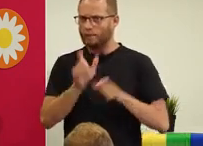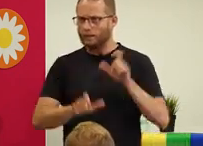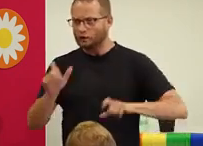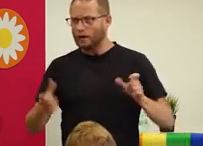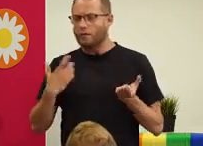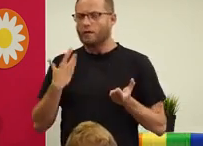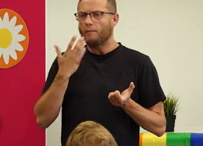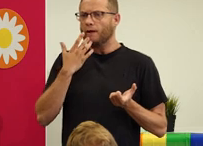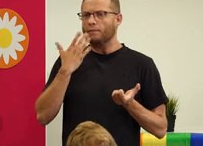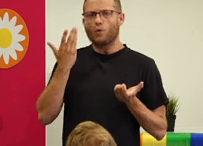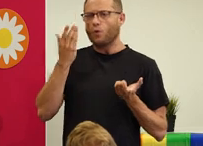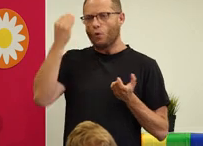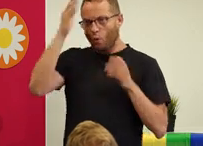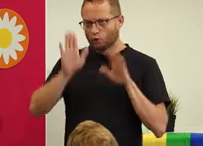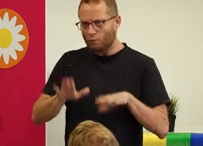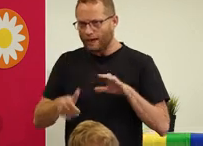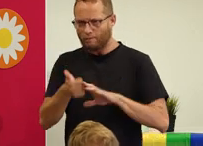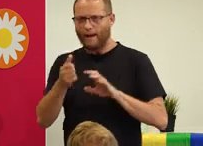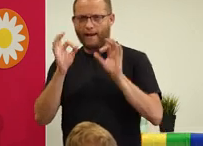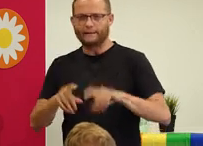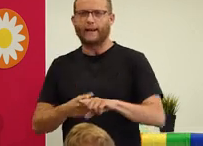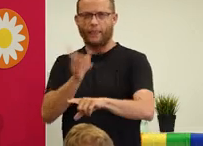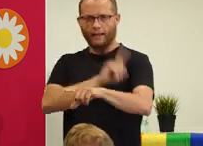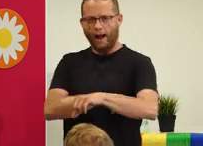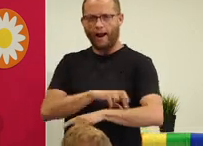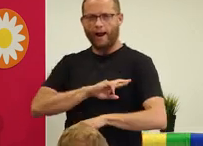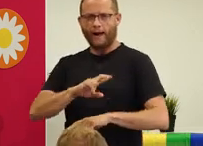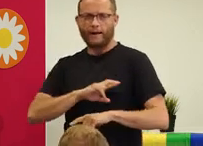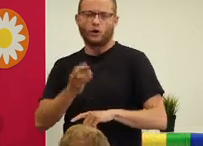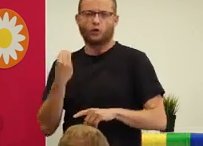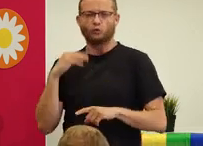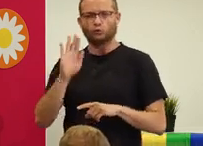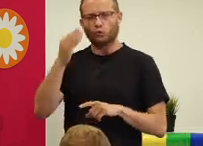personas musulmanas profesan esa parte más radical del Islam, ¿no?